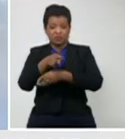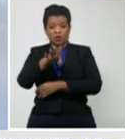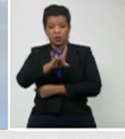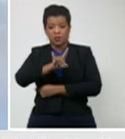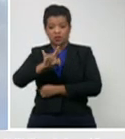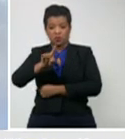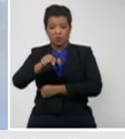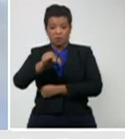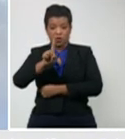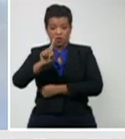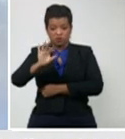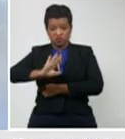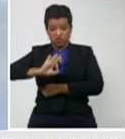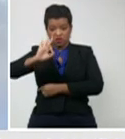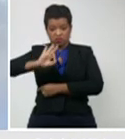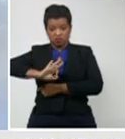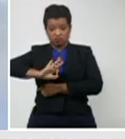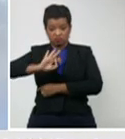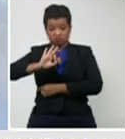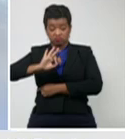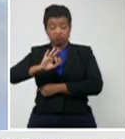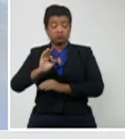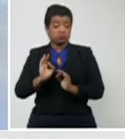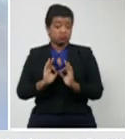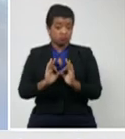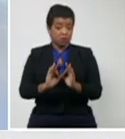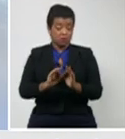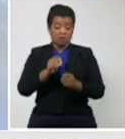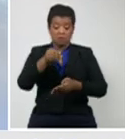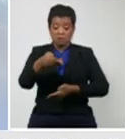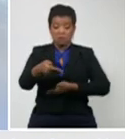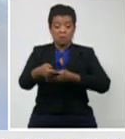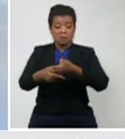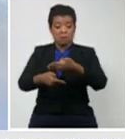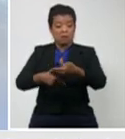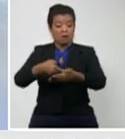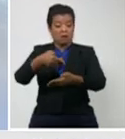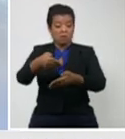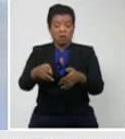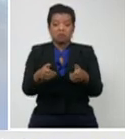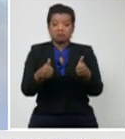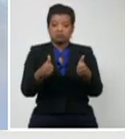99,1%, pues con una evolución clínica estable.